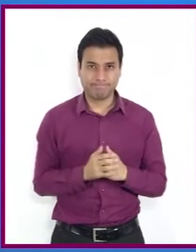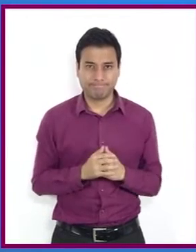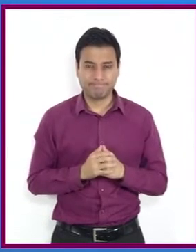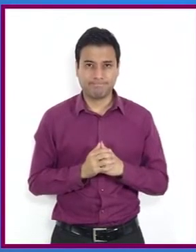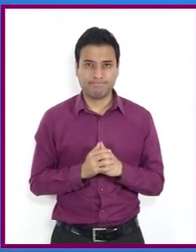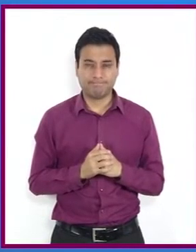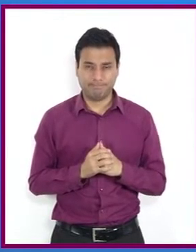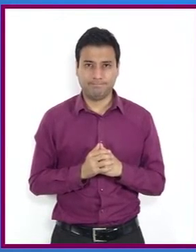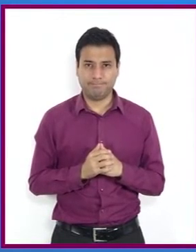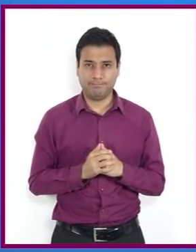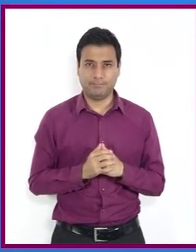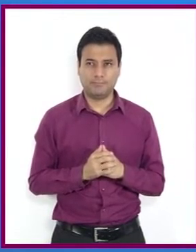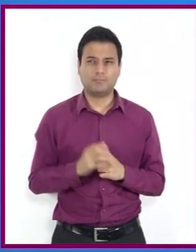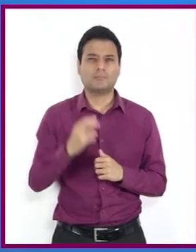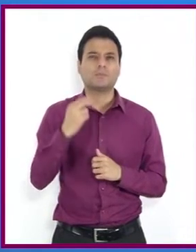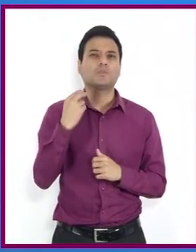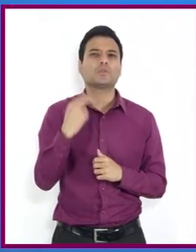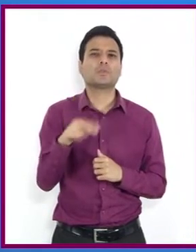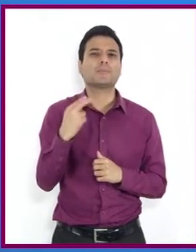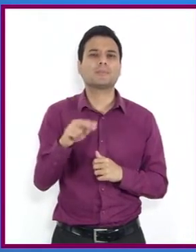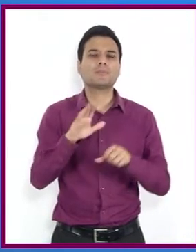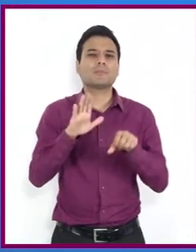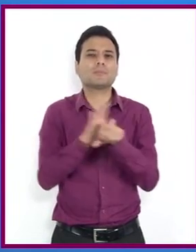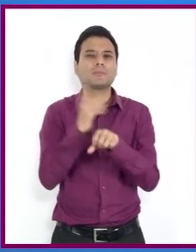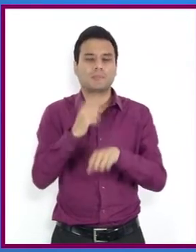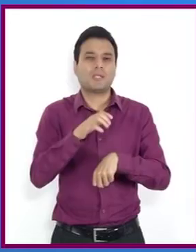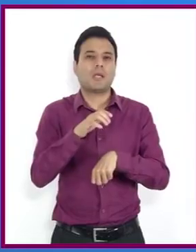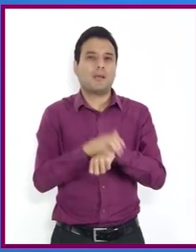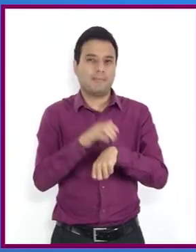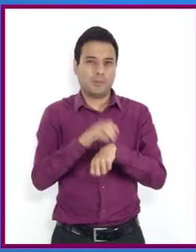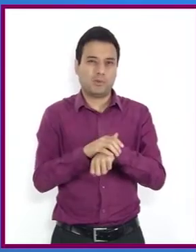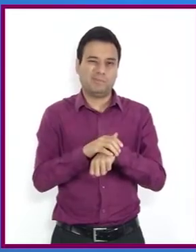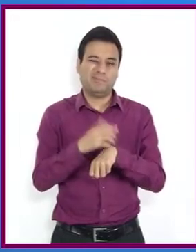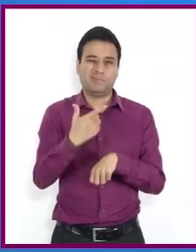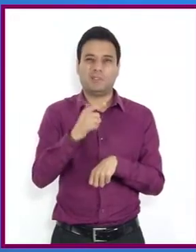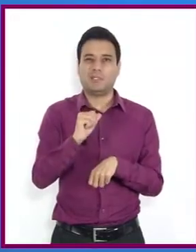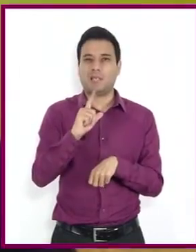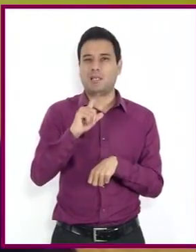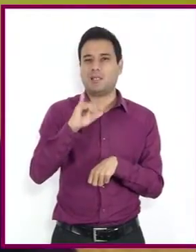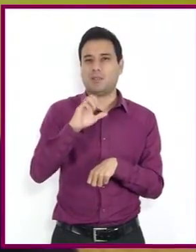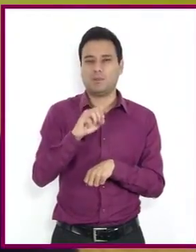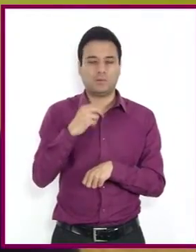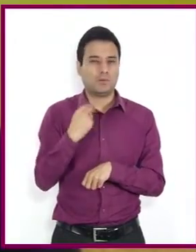Es nombrado en honor al amigo de Galileo, Giovanni Francesco Sagredo.